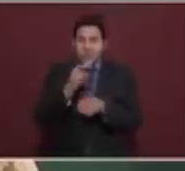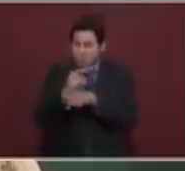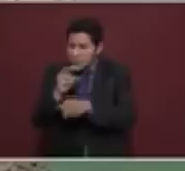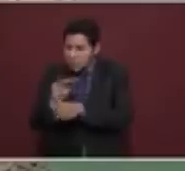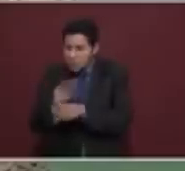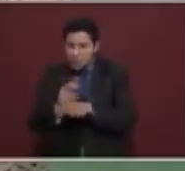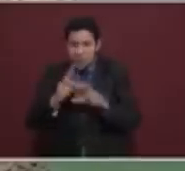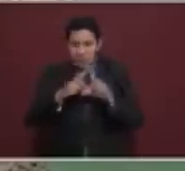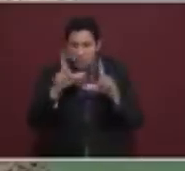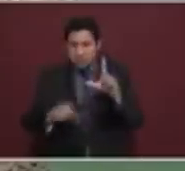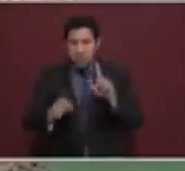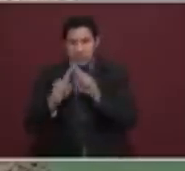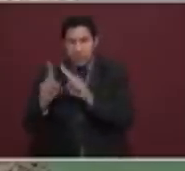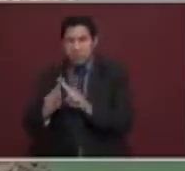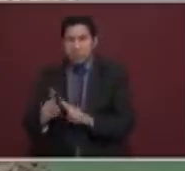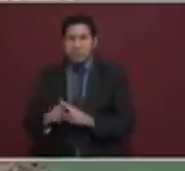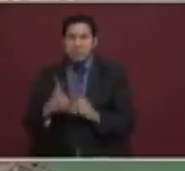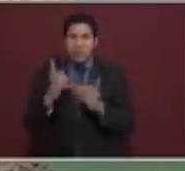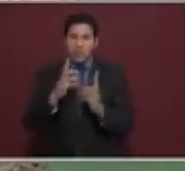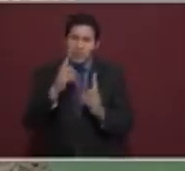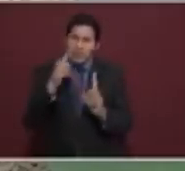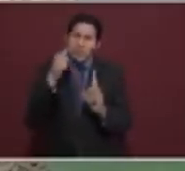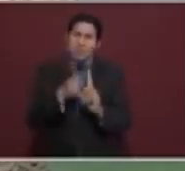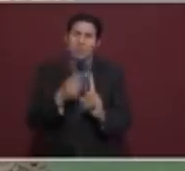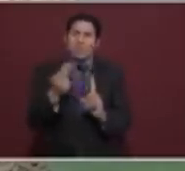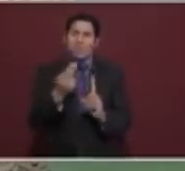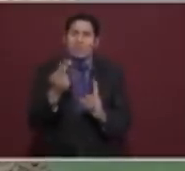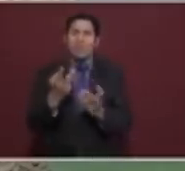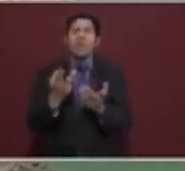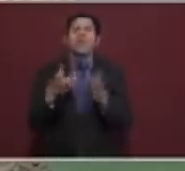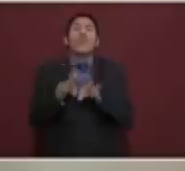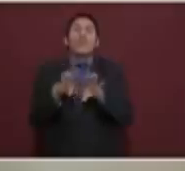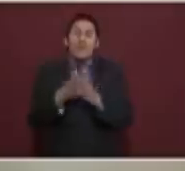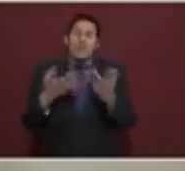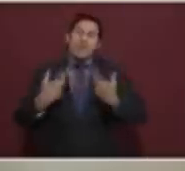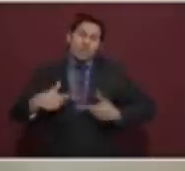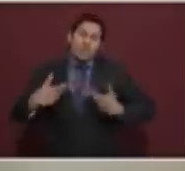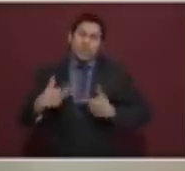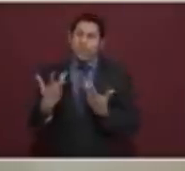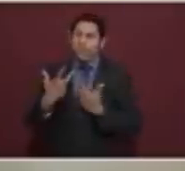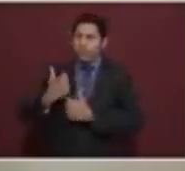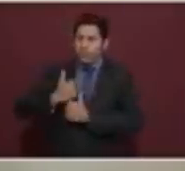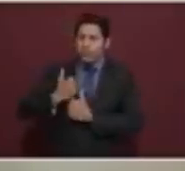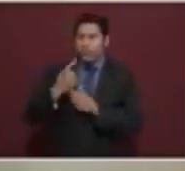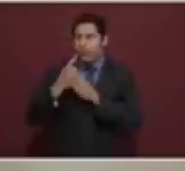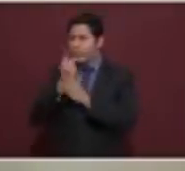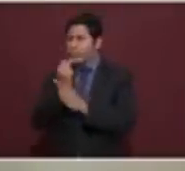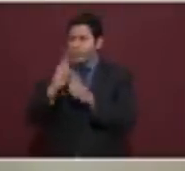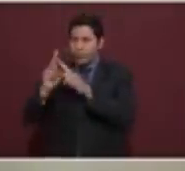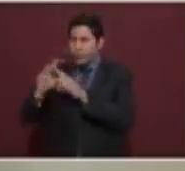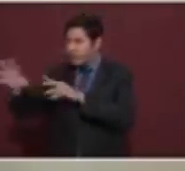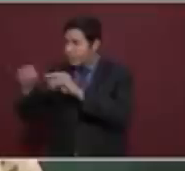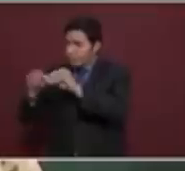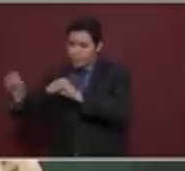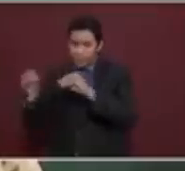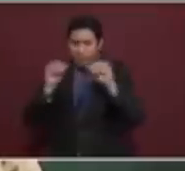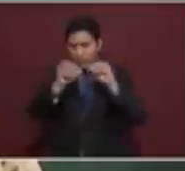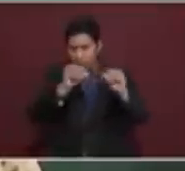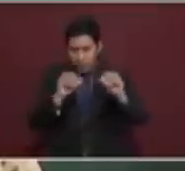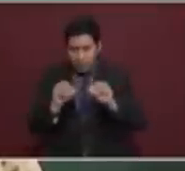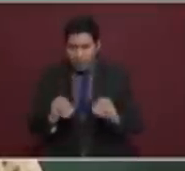cubriendo el espacio con nombres para poder estar atendiendo a la